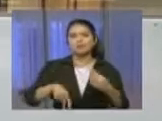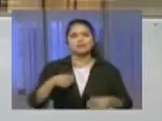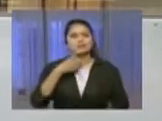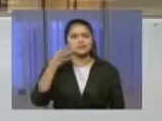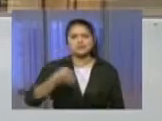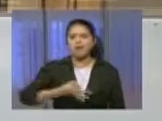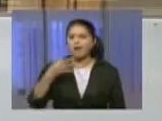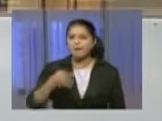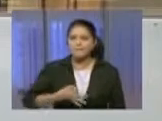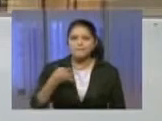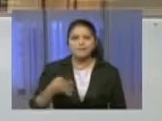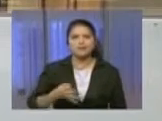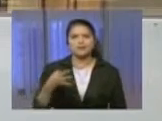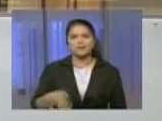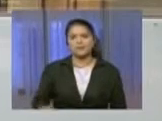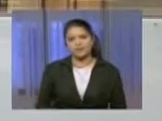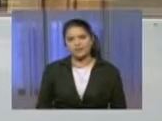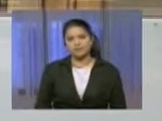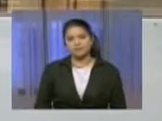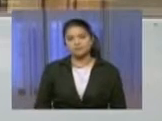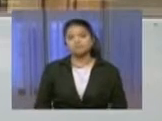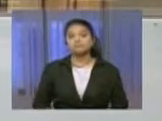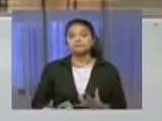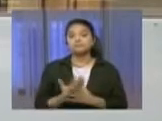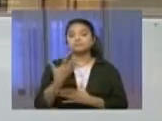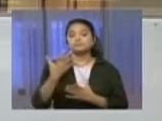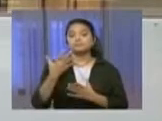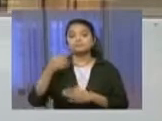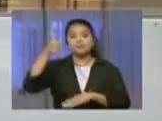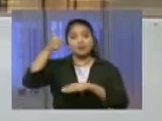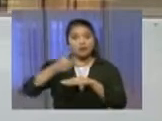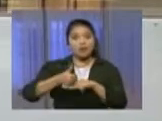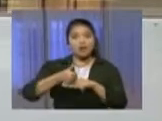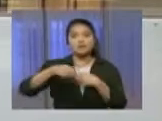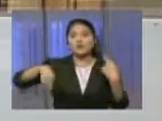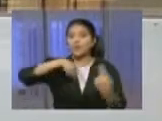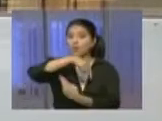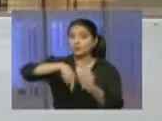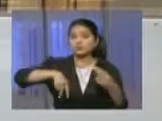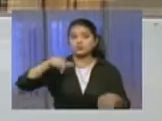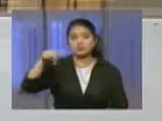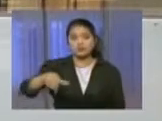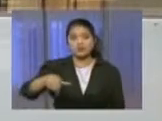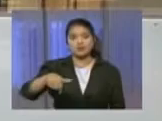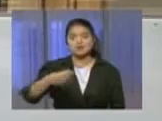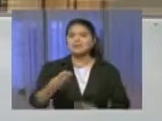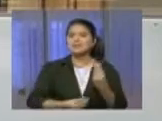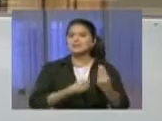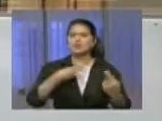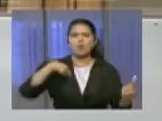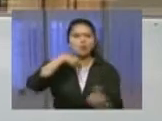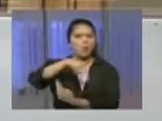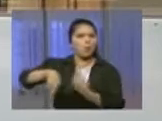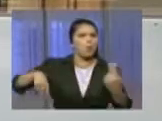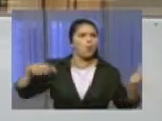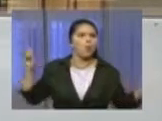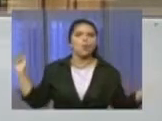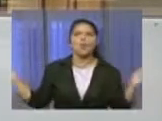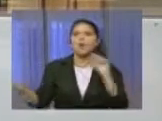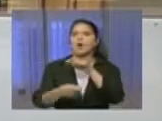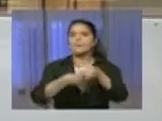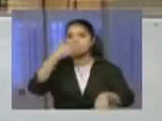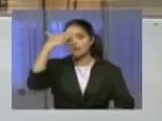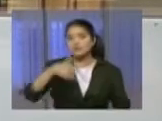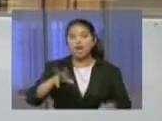siempre y que llegó a comandante en jefe de una Revolución hizo una Revolución militar y dejó una